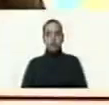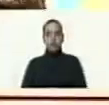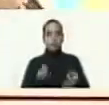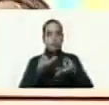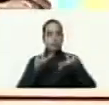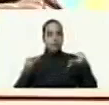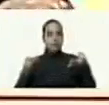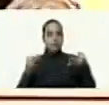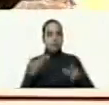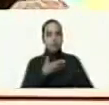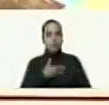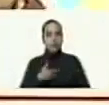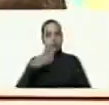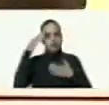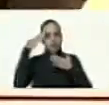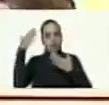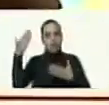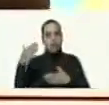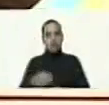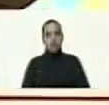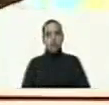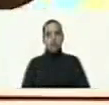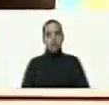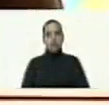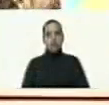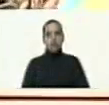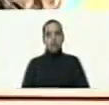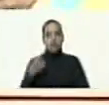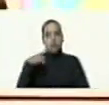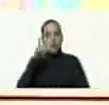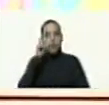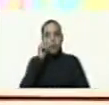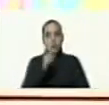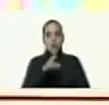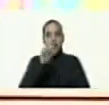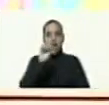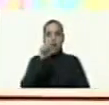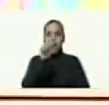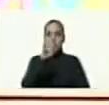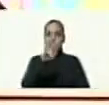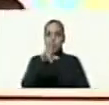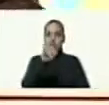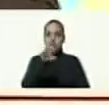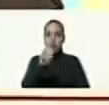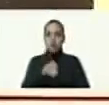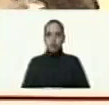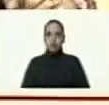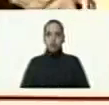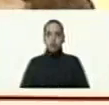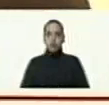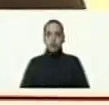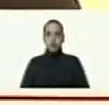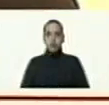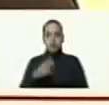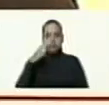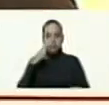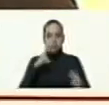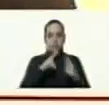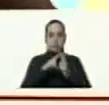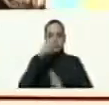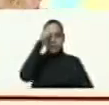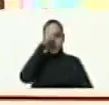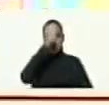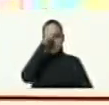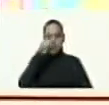Excelente. Bueno, yo quiero que nos dé un saludo a Tilio Borón. Nos vimos en La Habana el domingo, en ese encuentro extraordinario de miles de